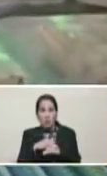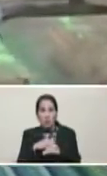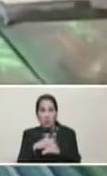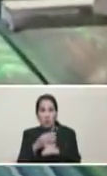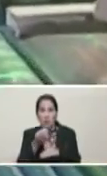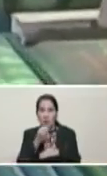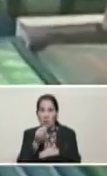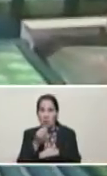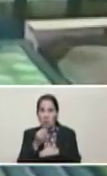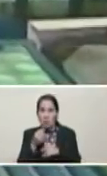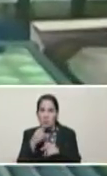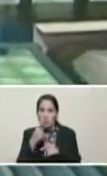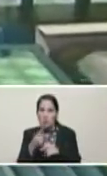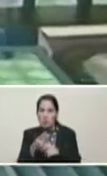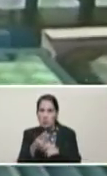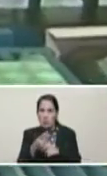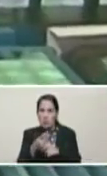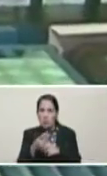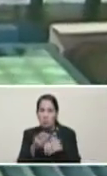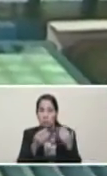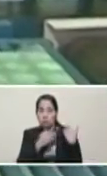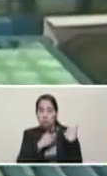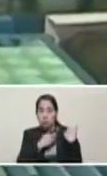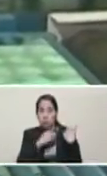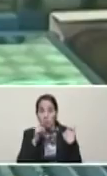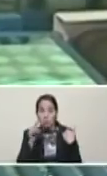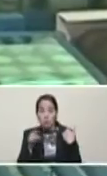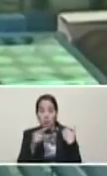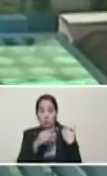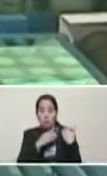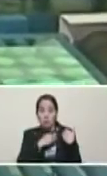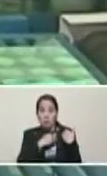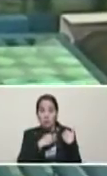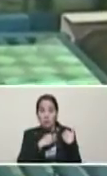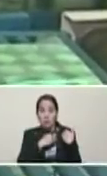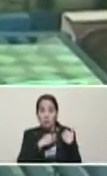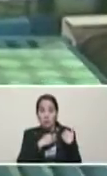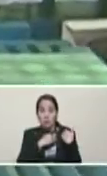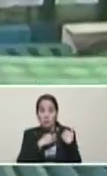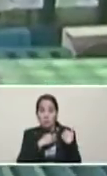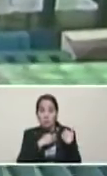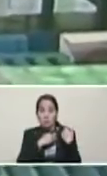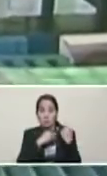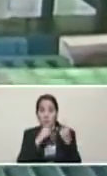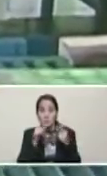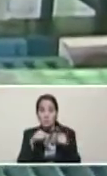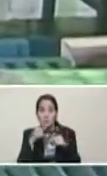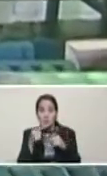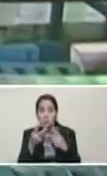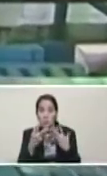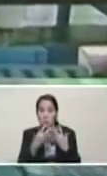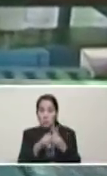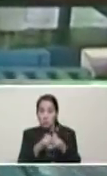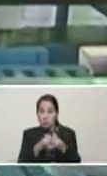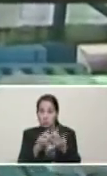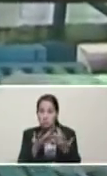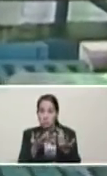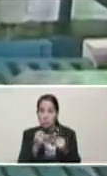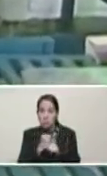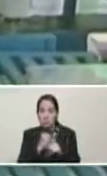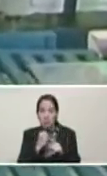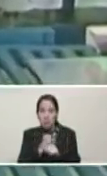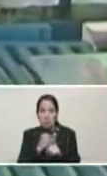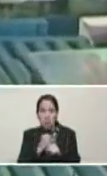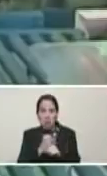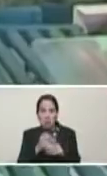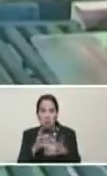dio hace unos meses la responsabilidad nos entregó esta planta y el cual en conjunto hemos venido asumiendo este trabajo para